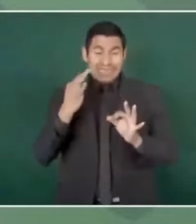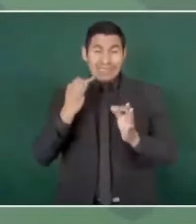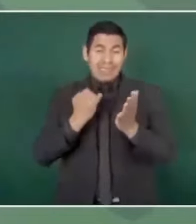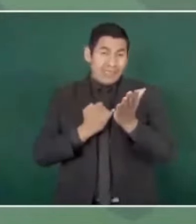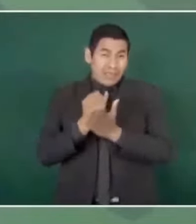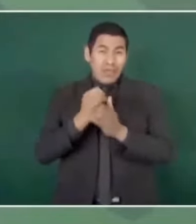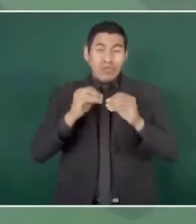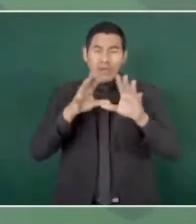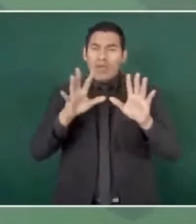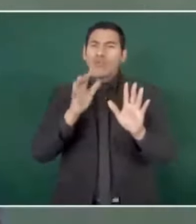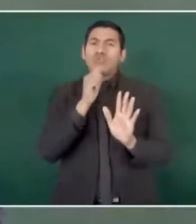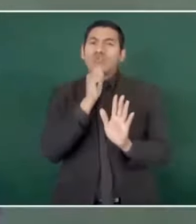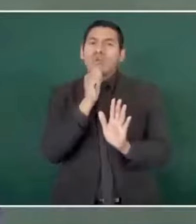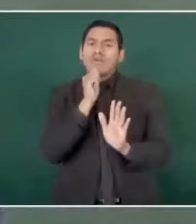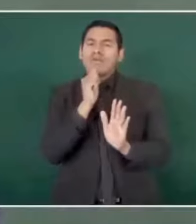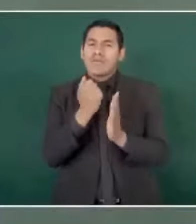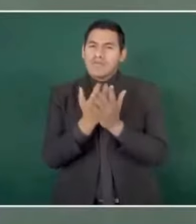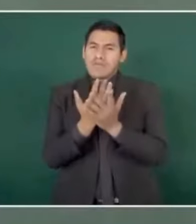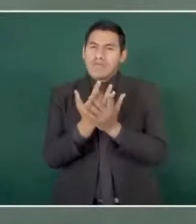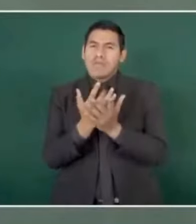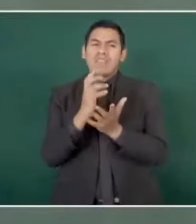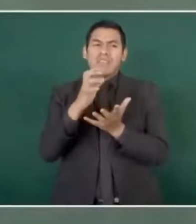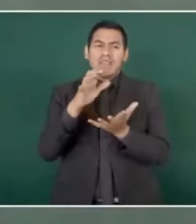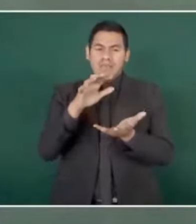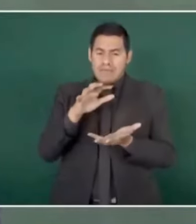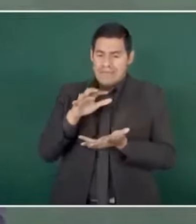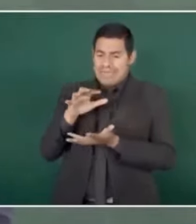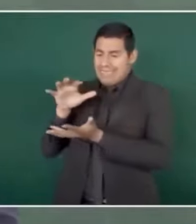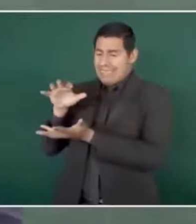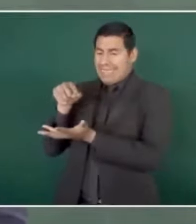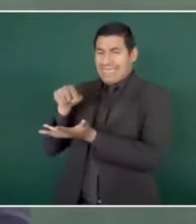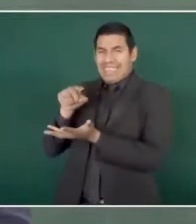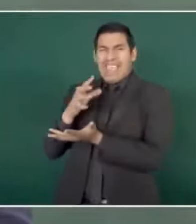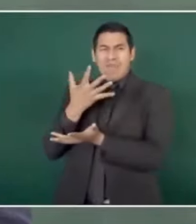Ese es un paquete de más de 20 mil millones de pesos.